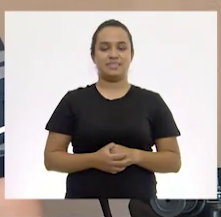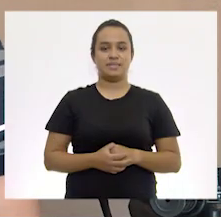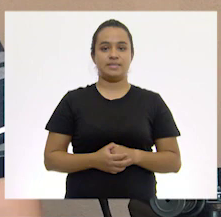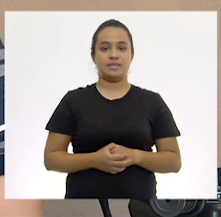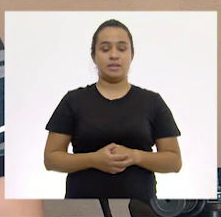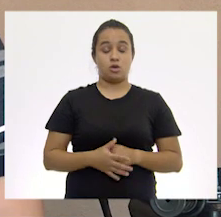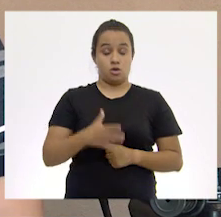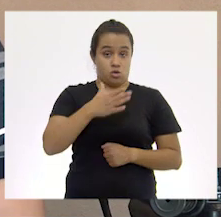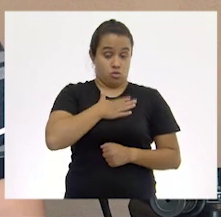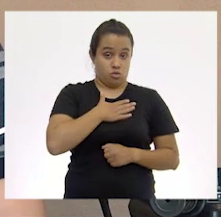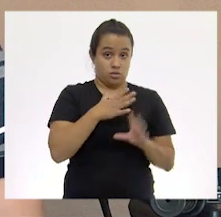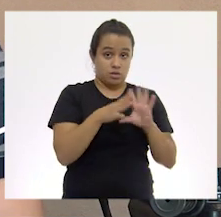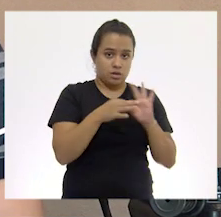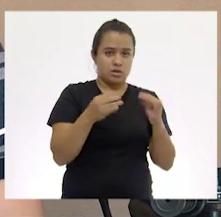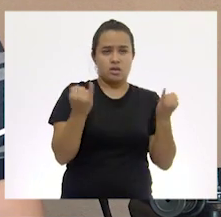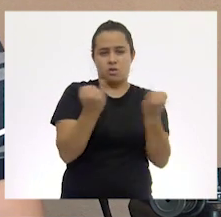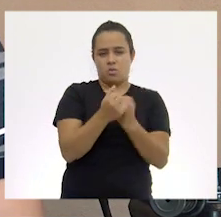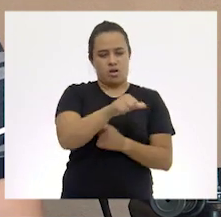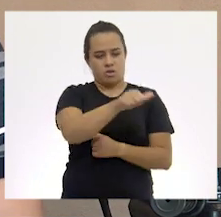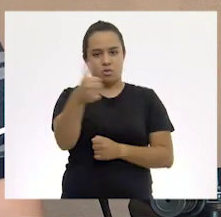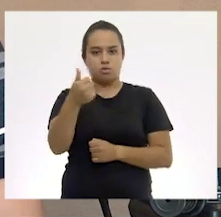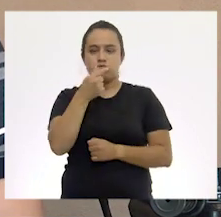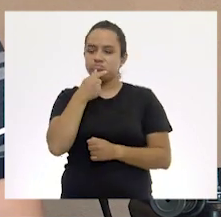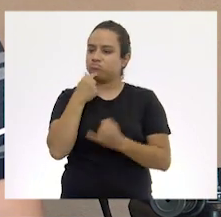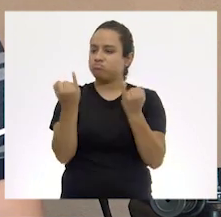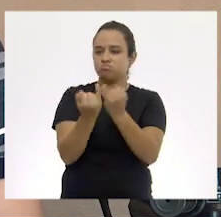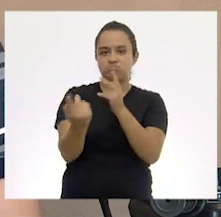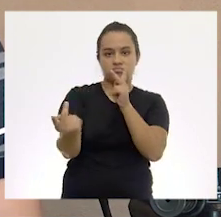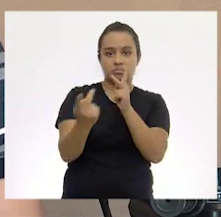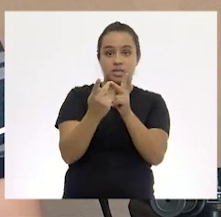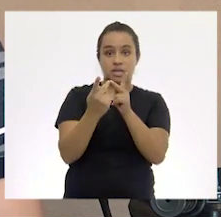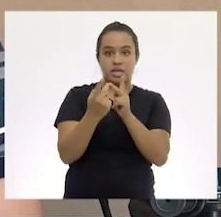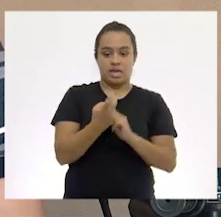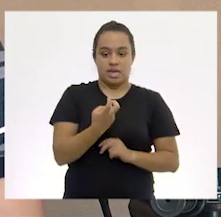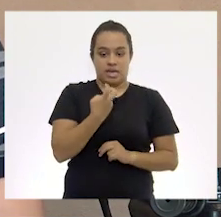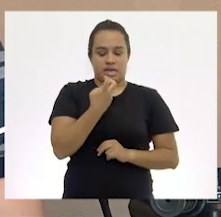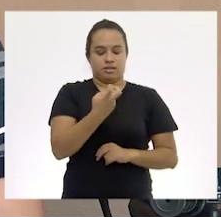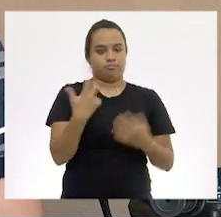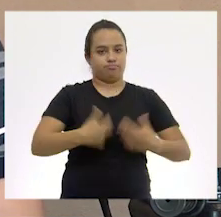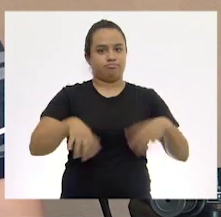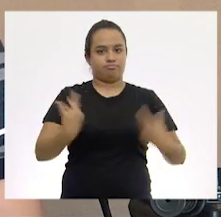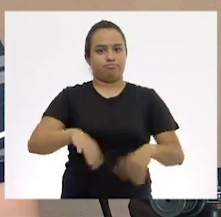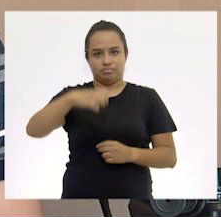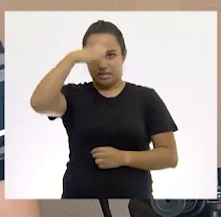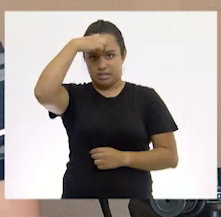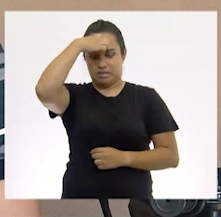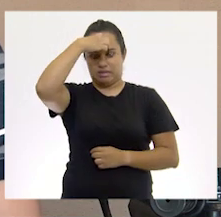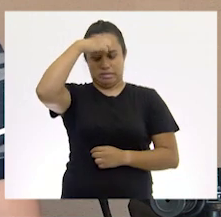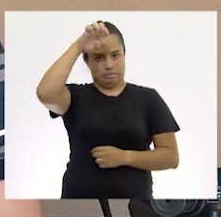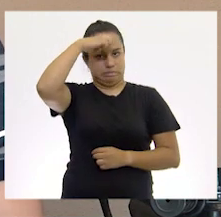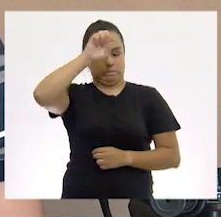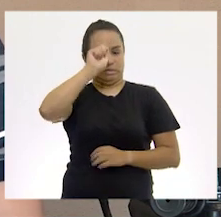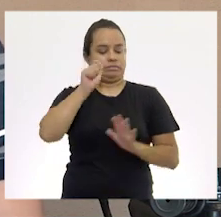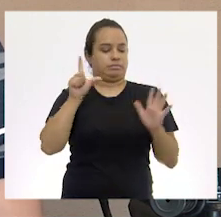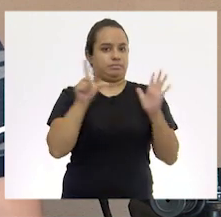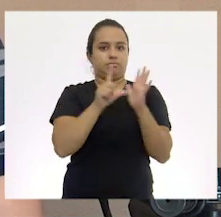Hablando por mí, y creo que los demás niños estarán de acuerdo de que esto fue y es una gran experiencia que nos tomó por